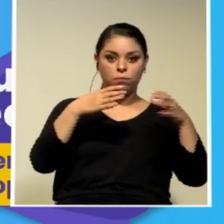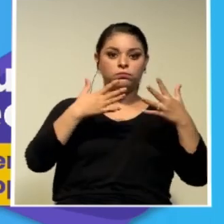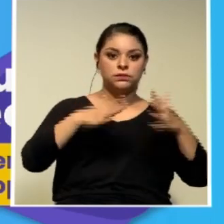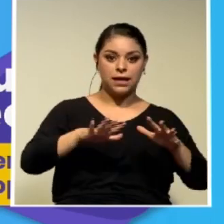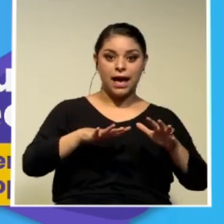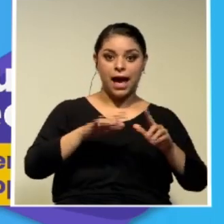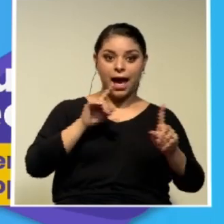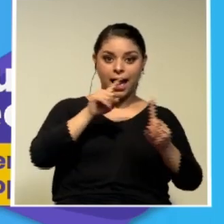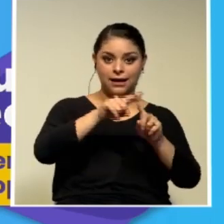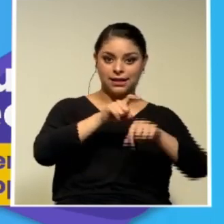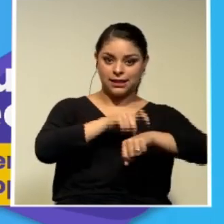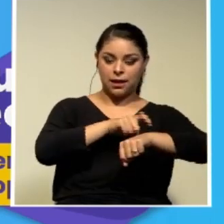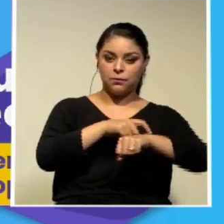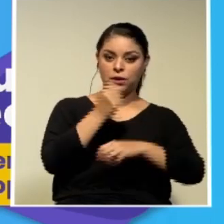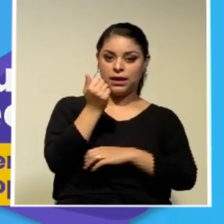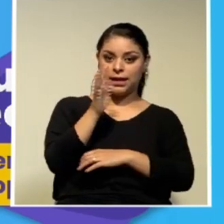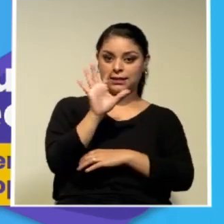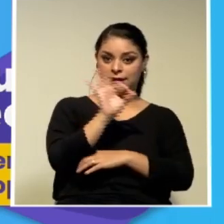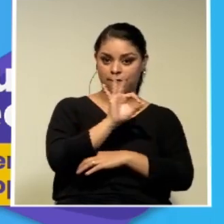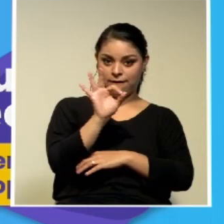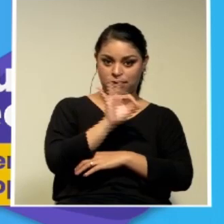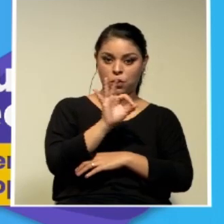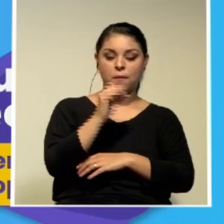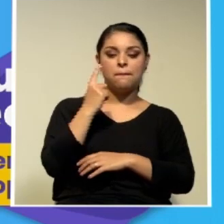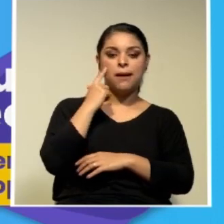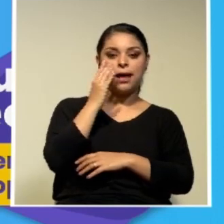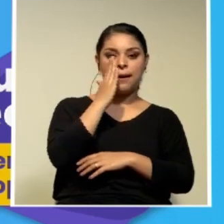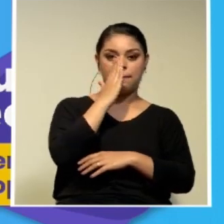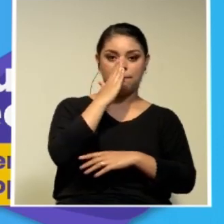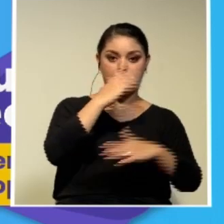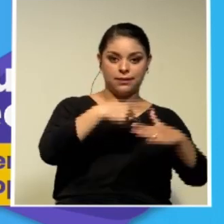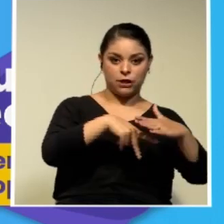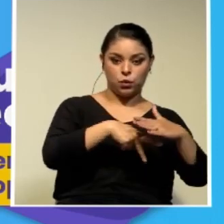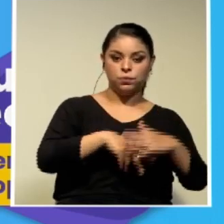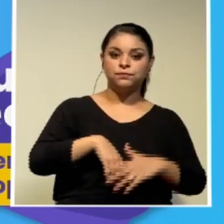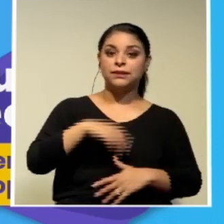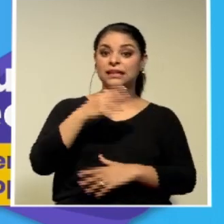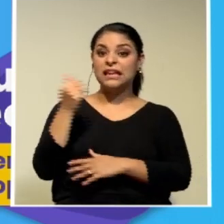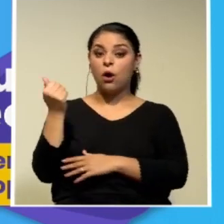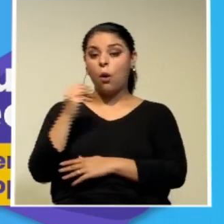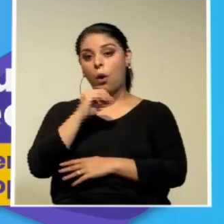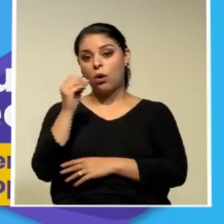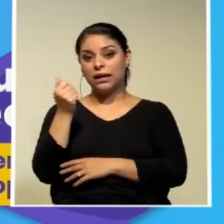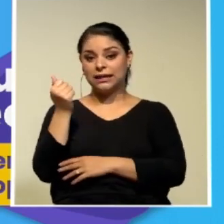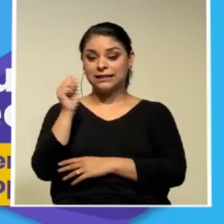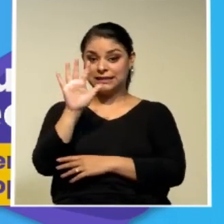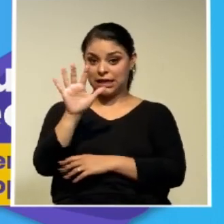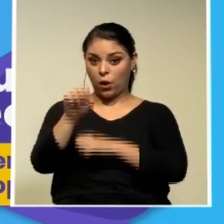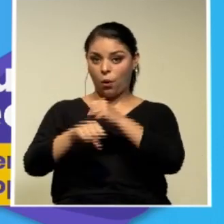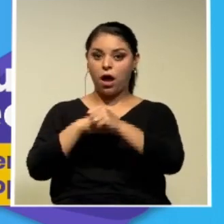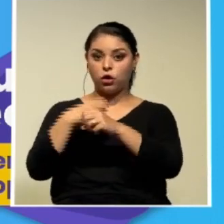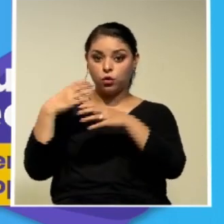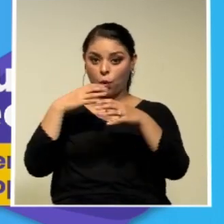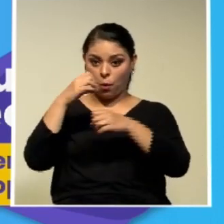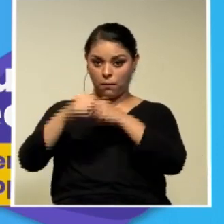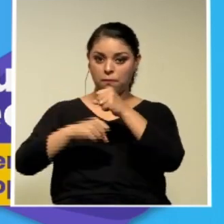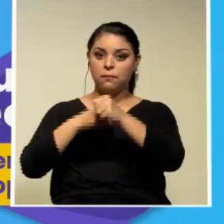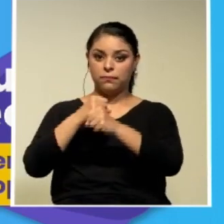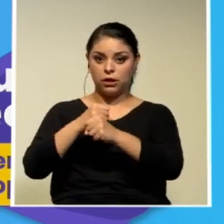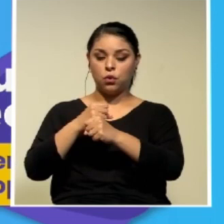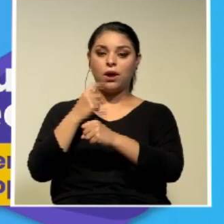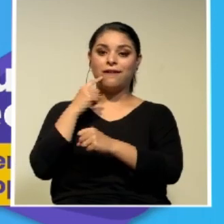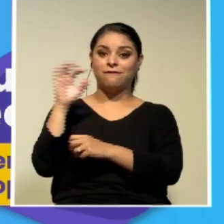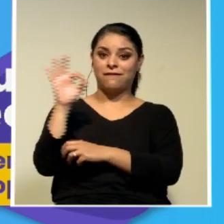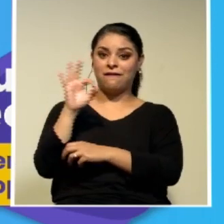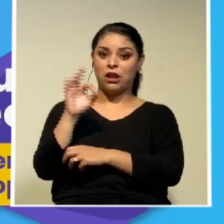del 2022 para materno infantil y 5 años cumplidos al 15 de febrero del 2022 para el ciclo de